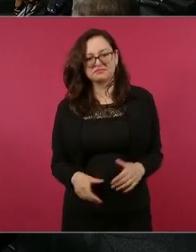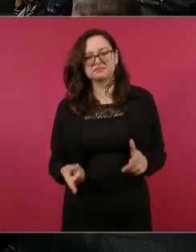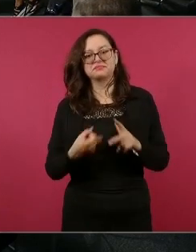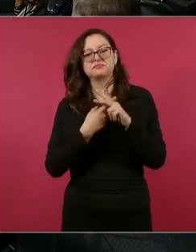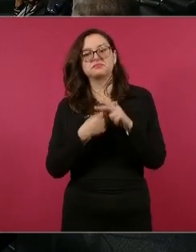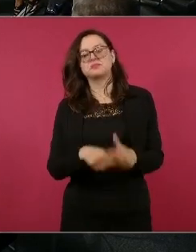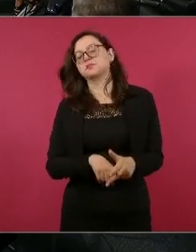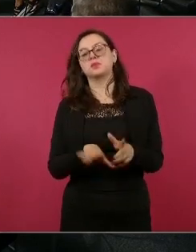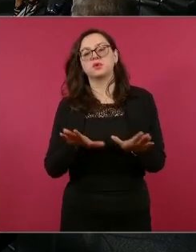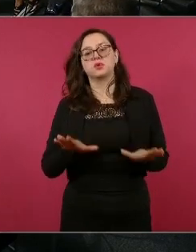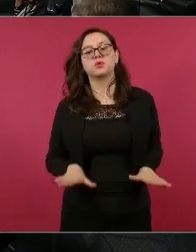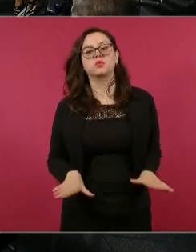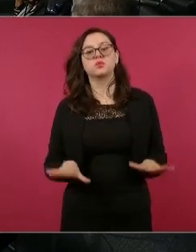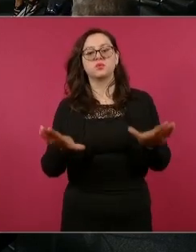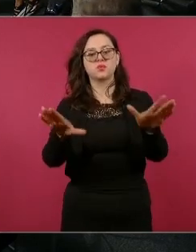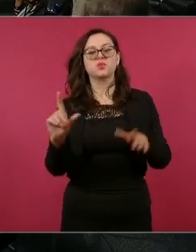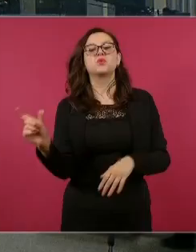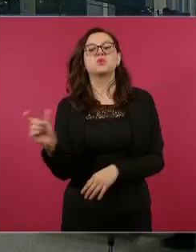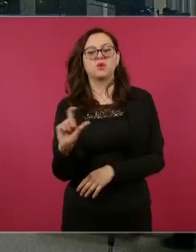volar